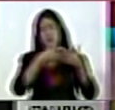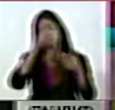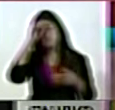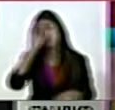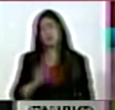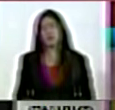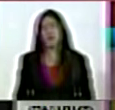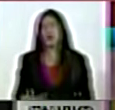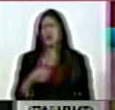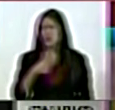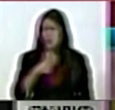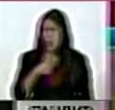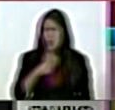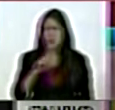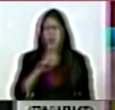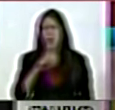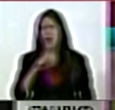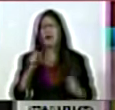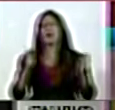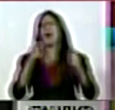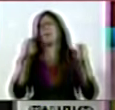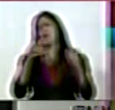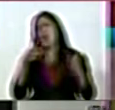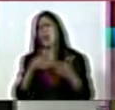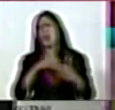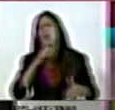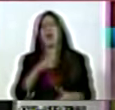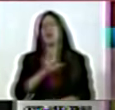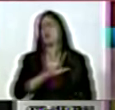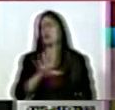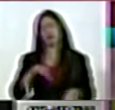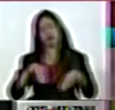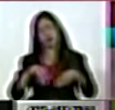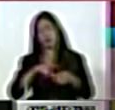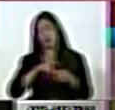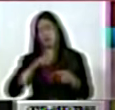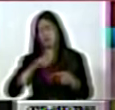Yo no me sumo a las campañas de odio contra Donald Trump que hay en el mundo, no me sumo.